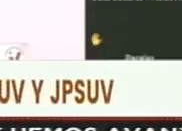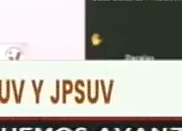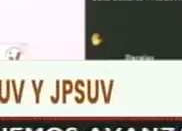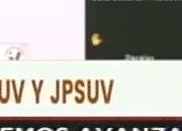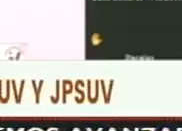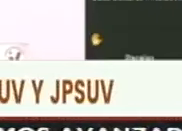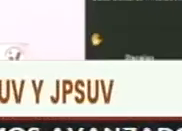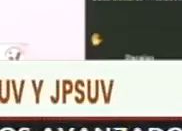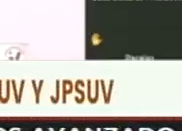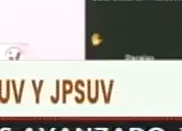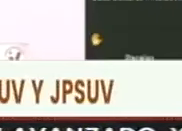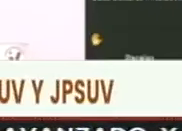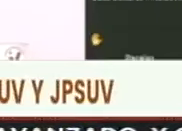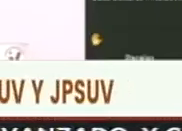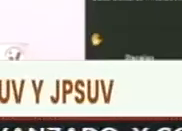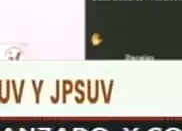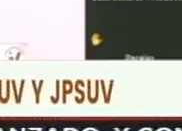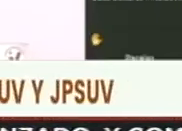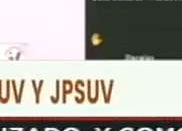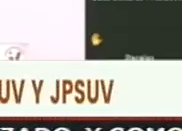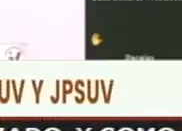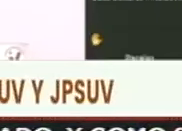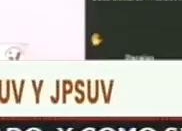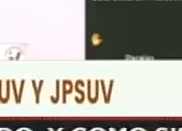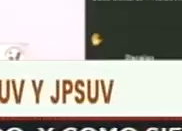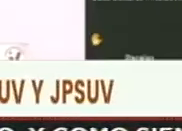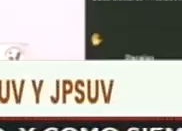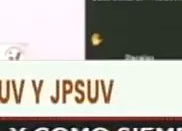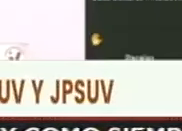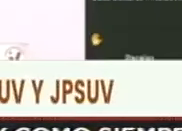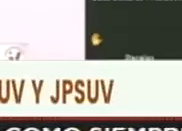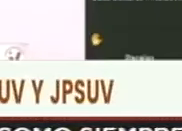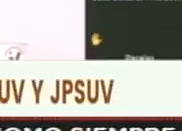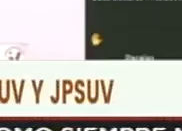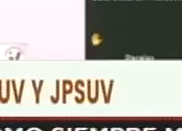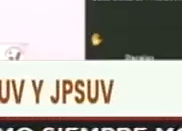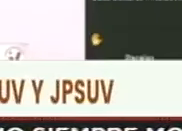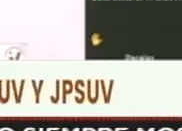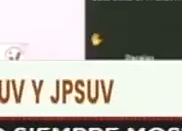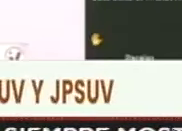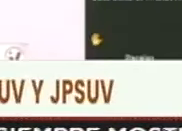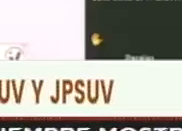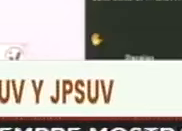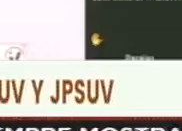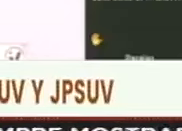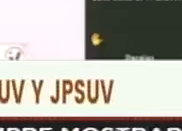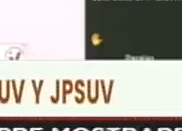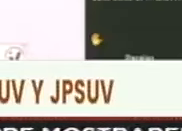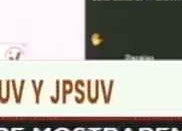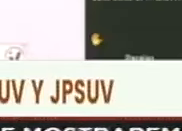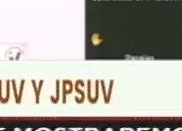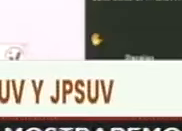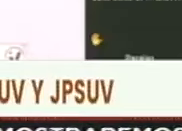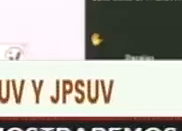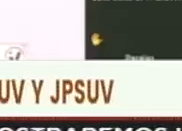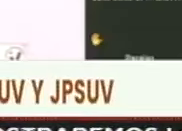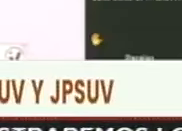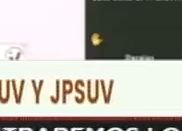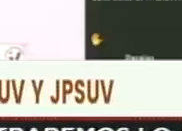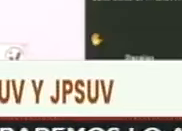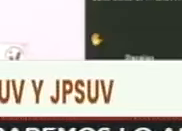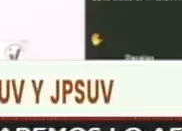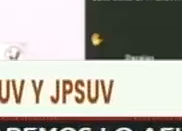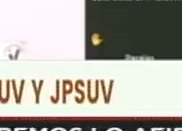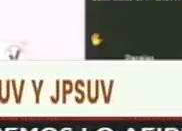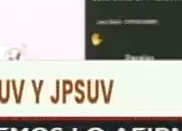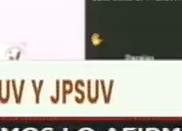en en toda Venezuela más de 1000 1000 salas distintas conectadas no lo